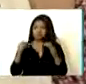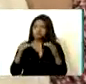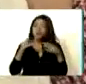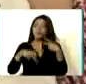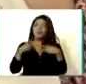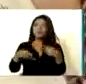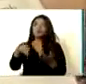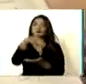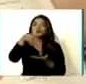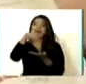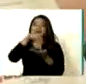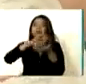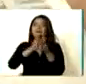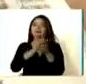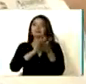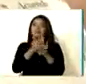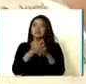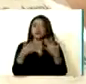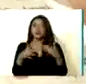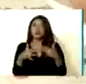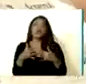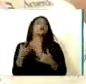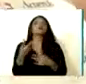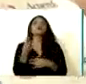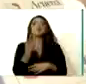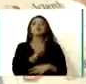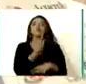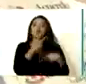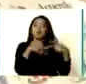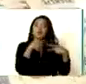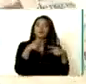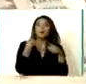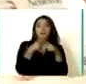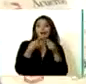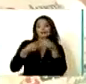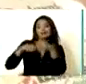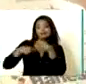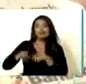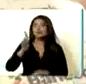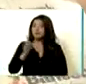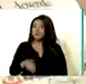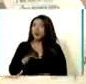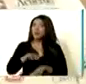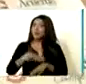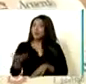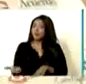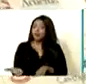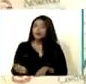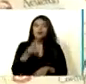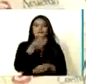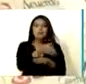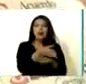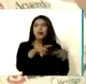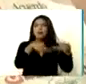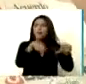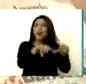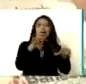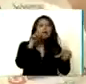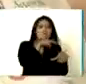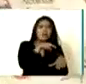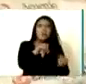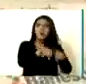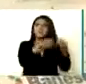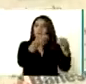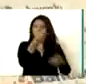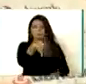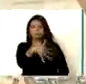producción de harina de maíz genera polémica. No solo la producción, la distribución también, ya que vamos a las panaderías y vemos panes muy costosos,